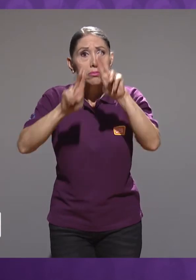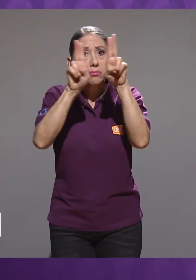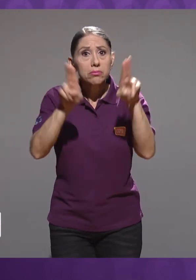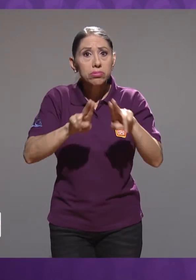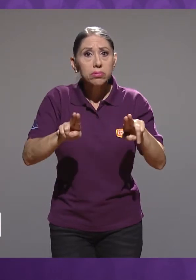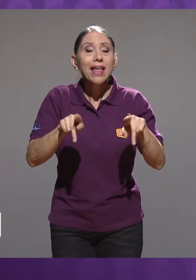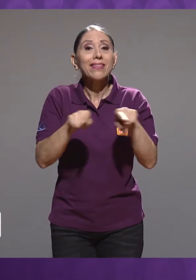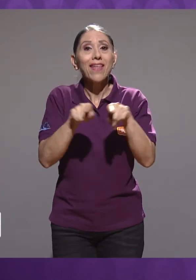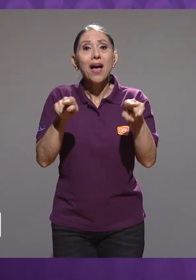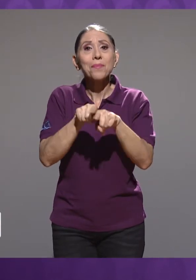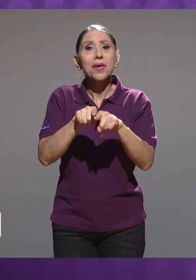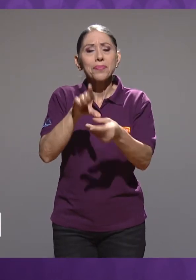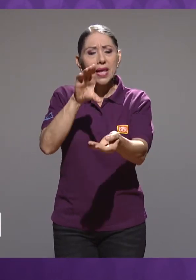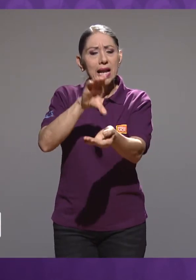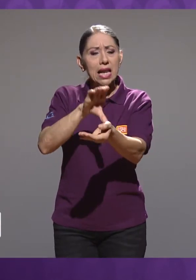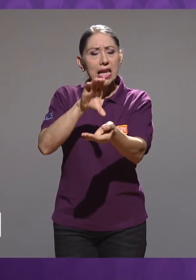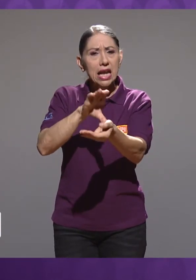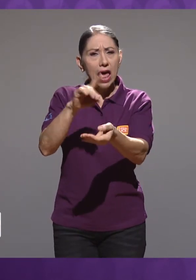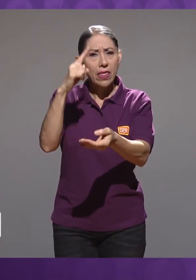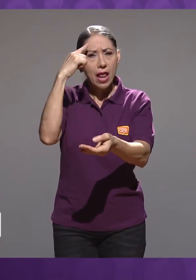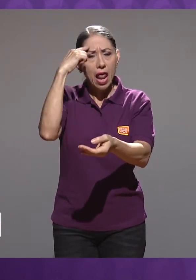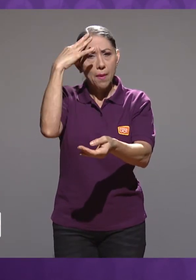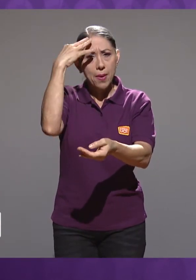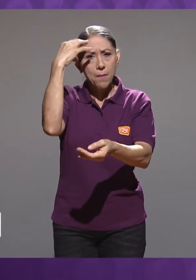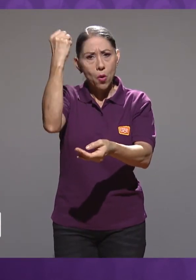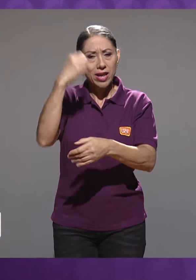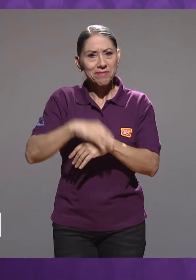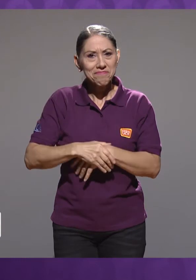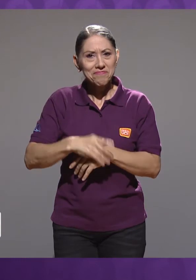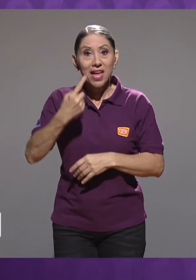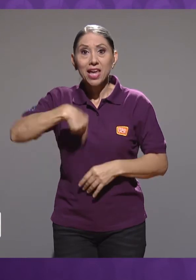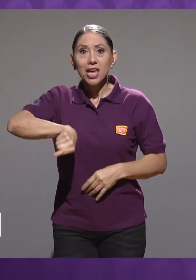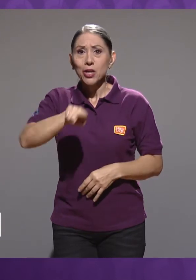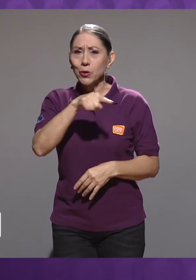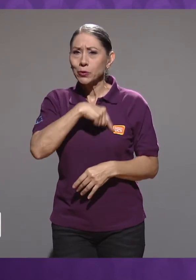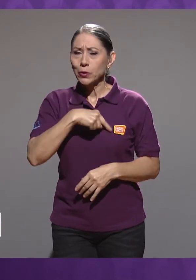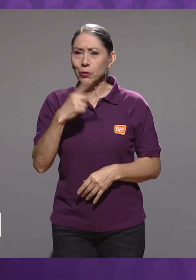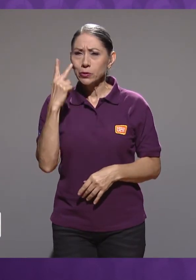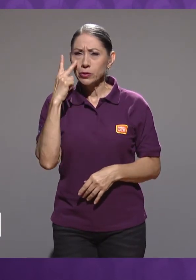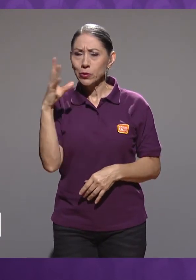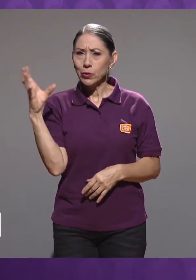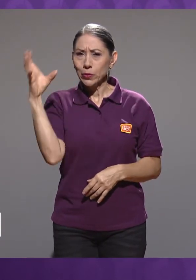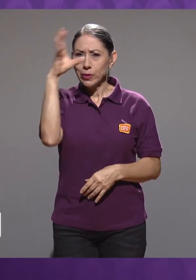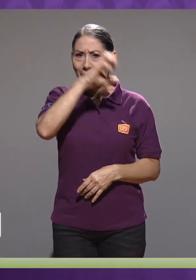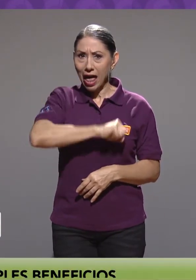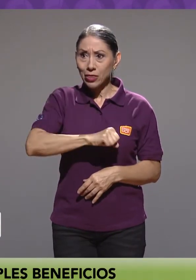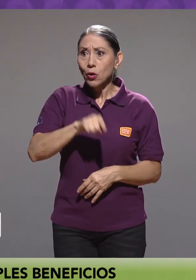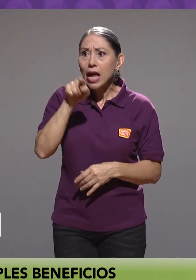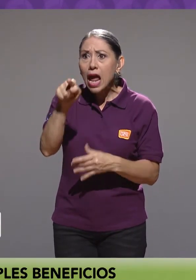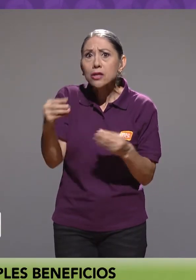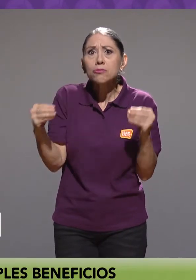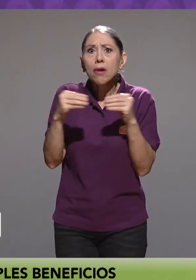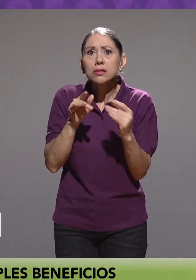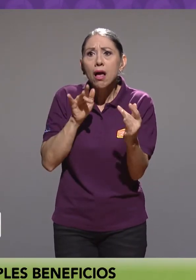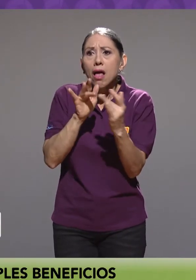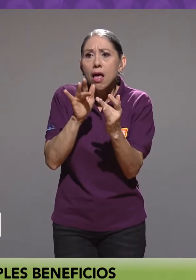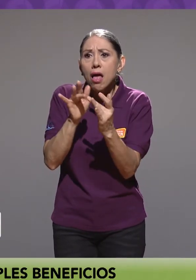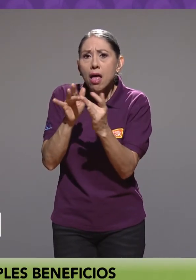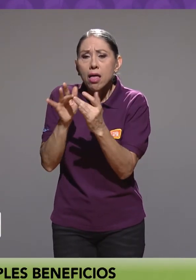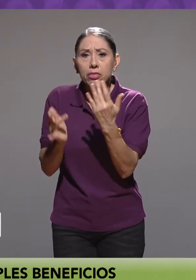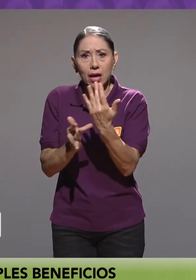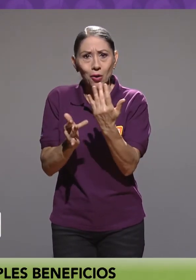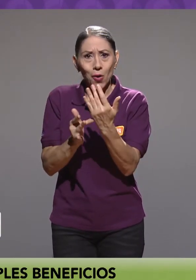modalidad virtual, talleres de clínica de la memoria. Y estamos notando que esta exposición